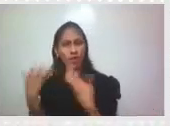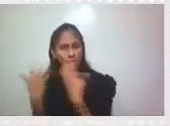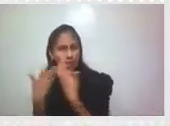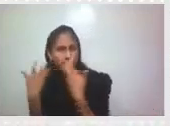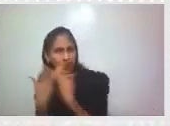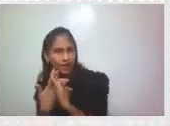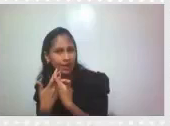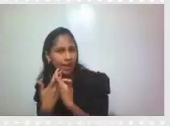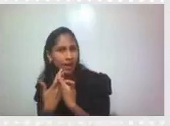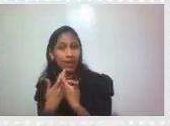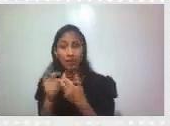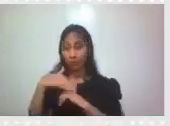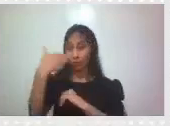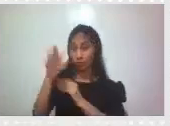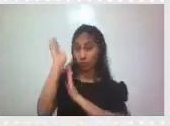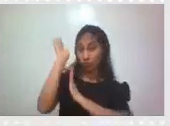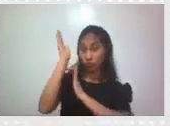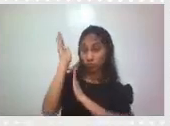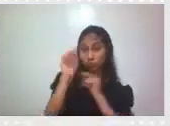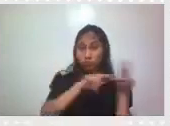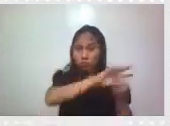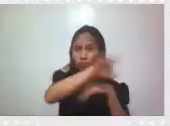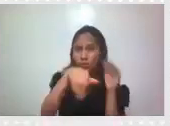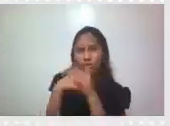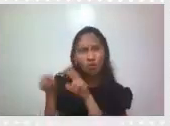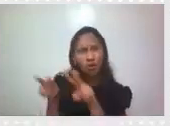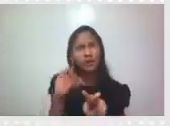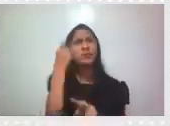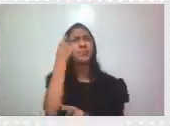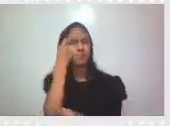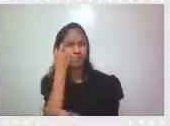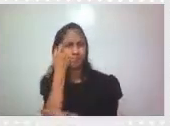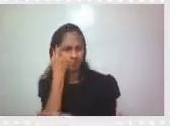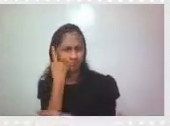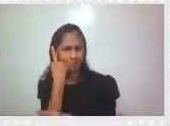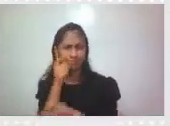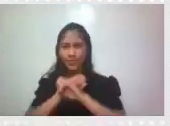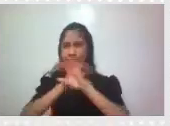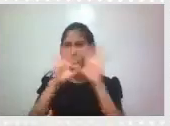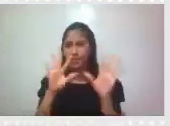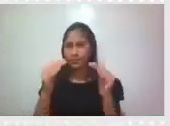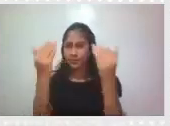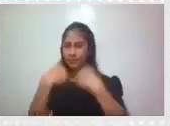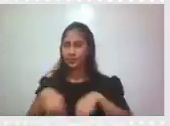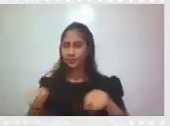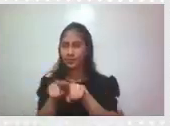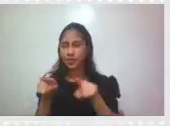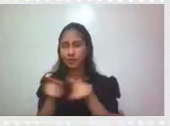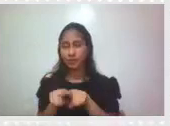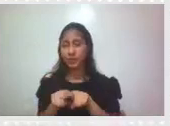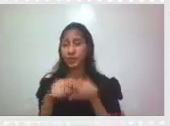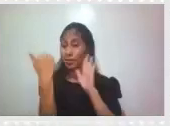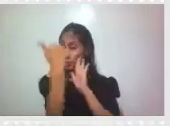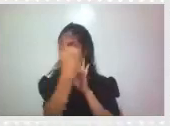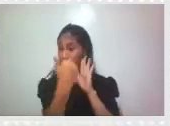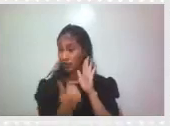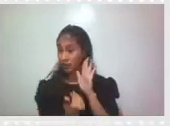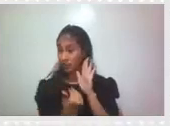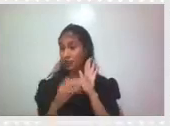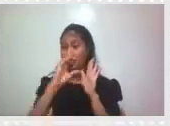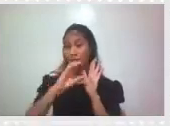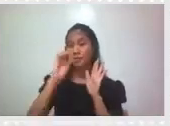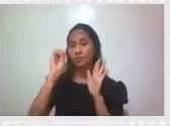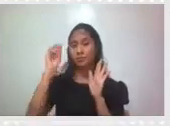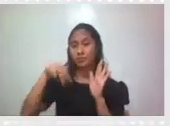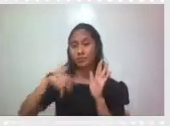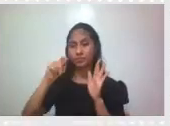clara a los distintos públicos a quienes nos dirigimos. Tenemos un tratamiento de contenidos. Este tratamiento de